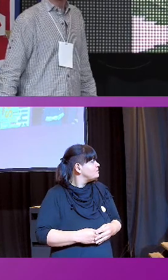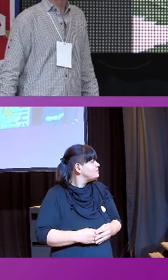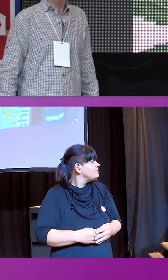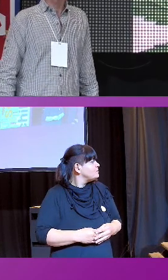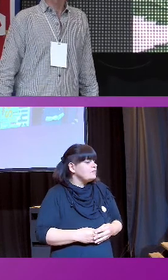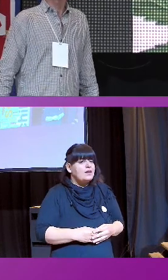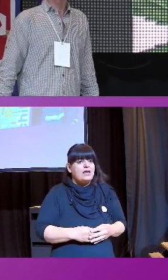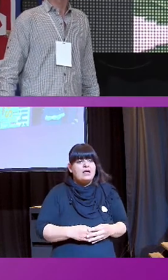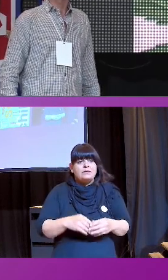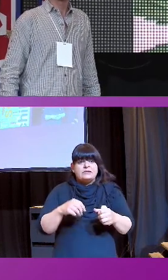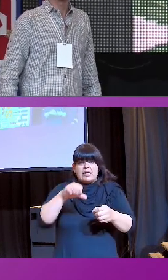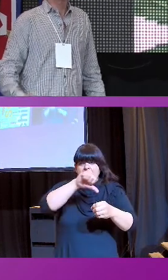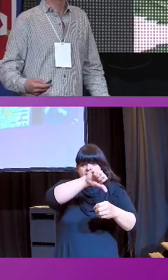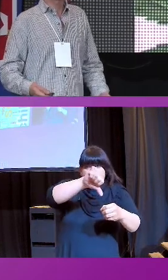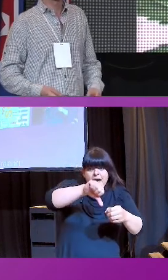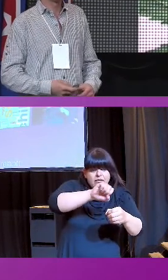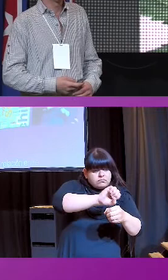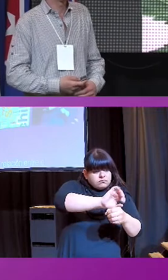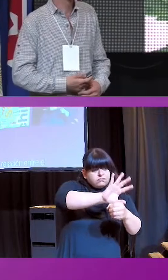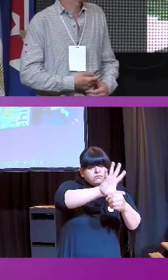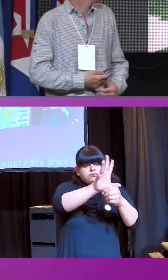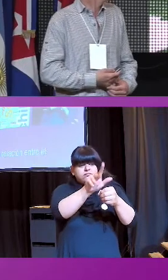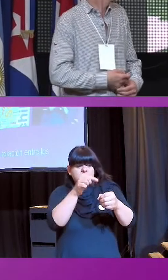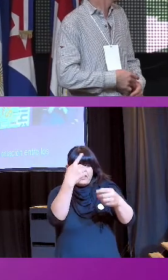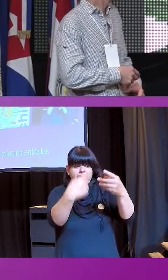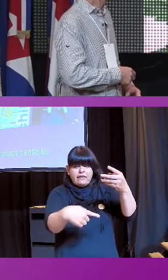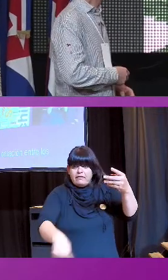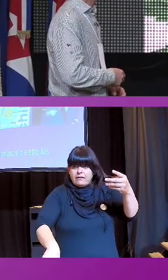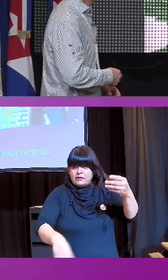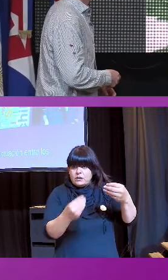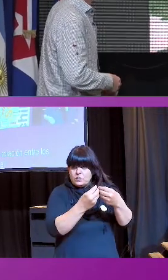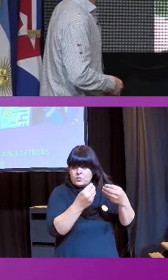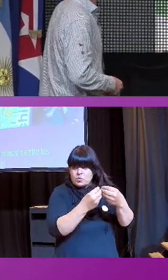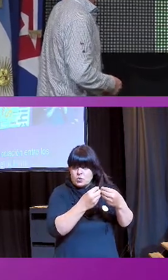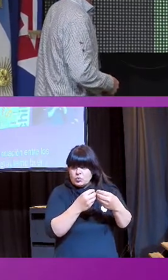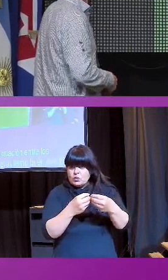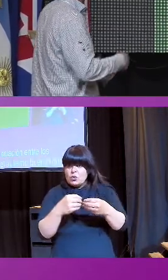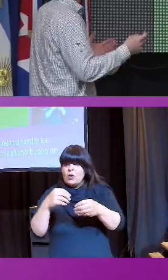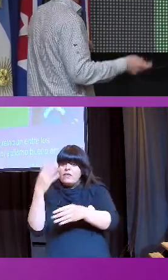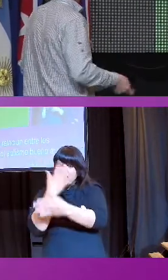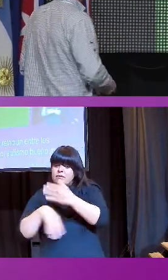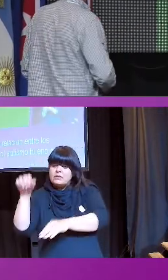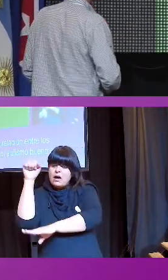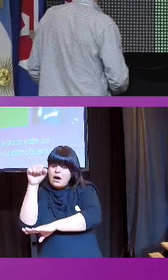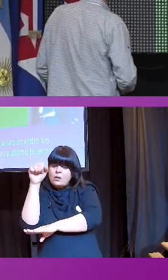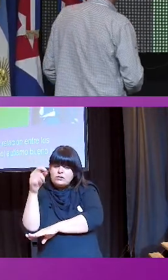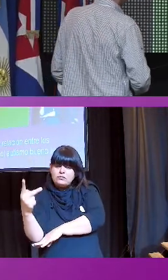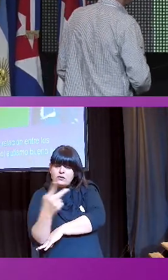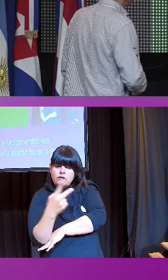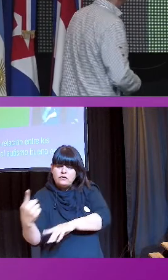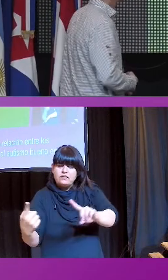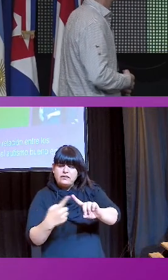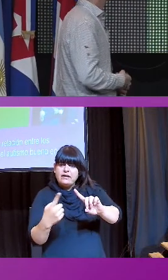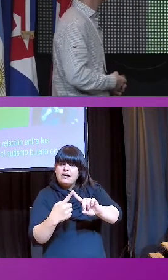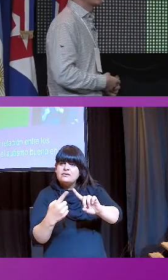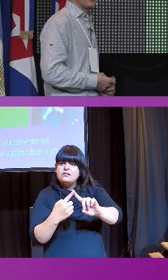¿Cómo se pensó que había alguna relación entre los cannabinoides o entre el cannabis y el autismo? Bueno, en principio, porque